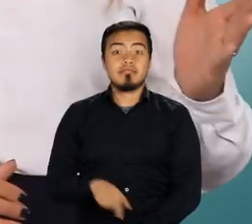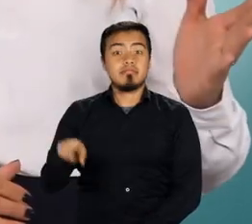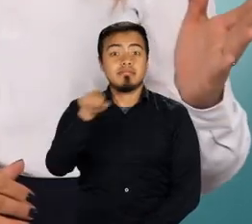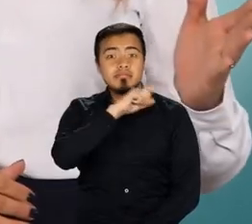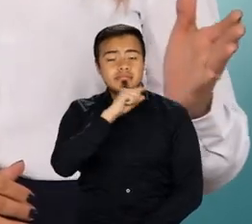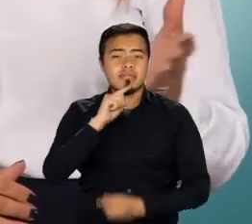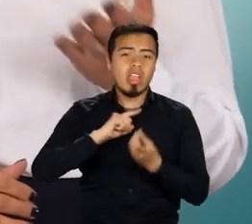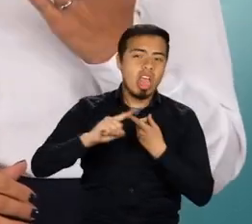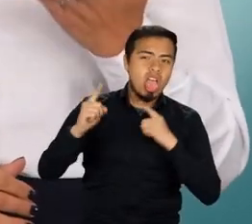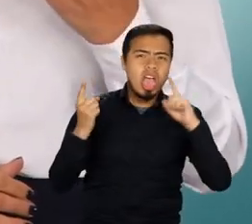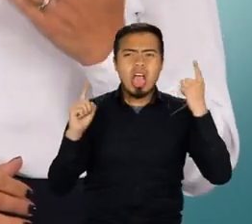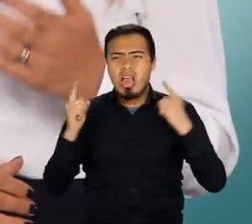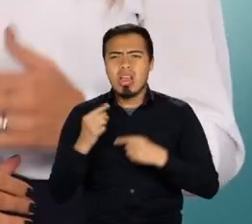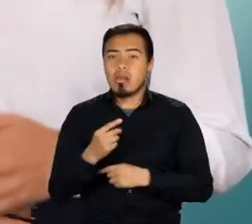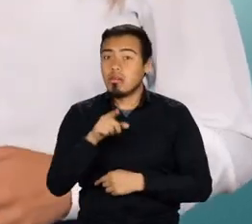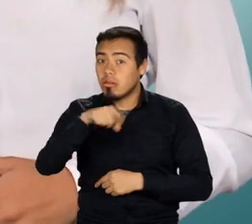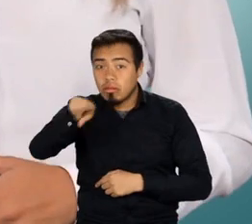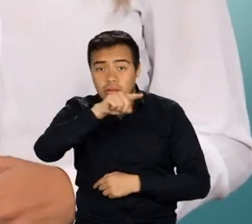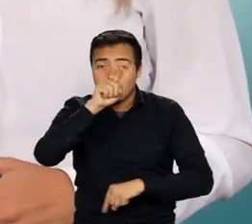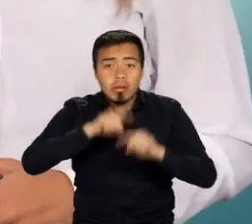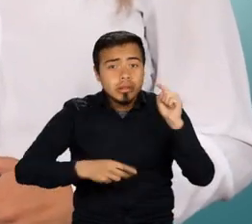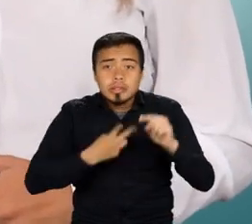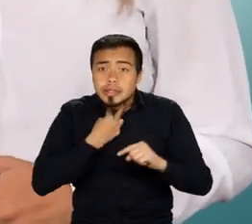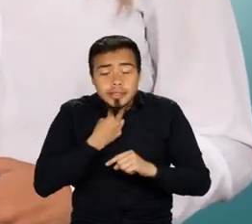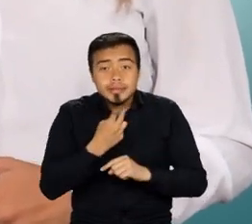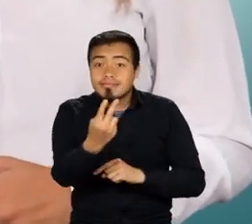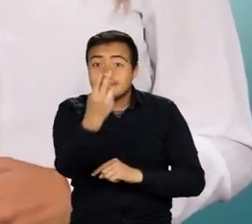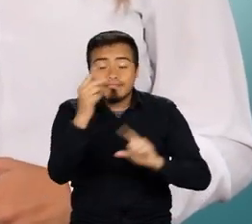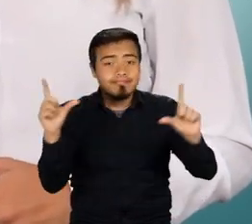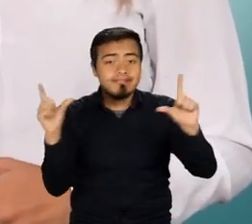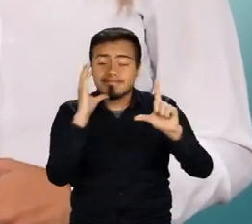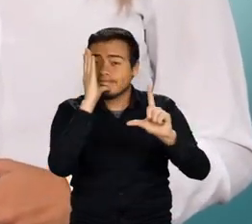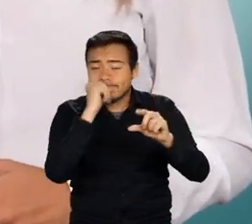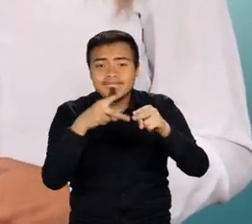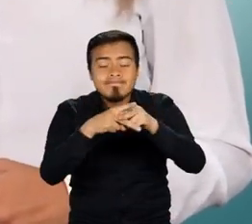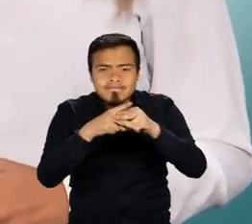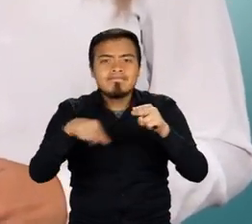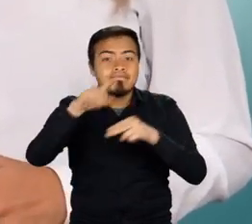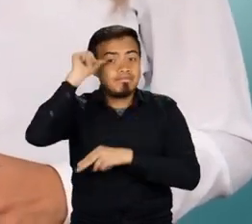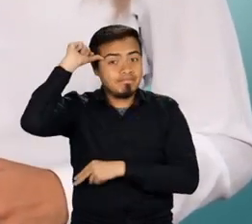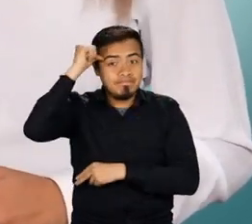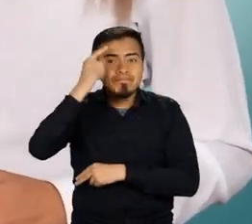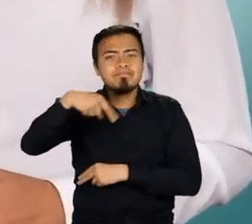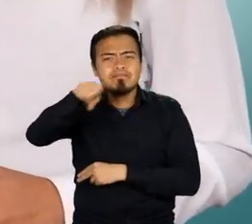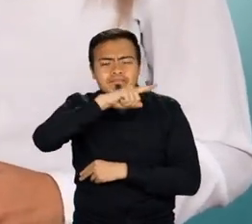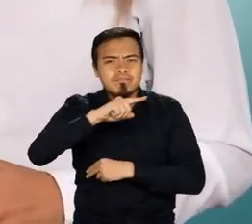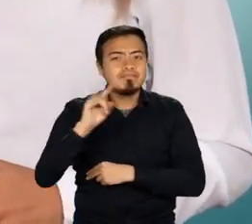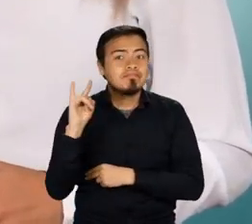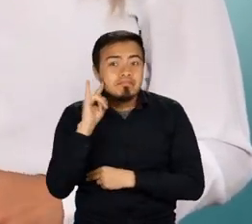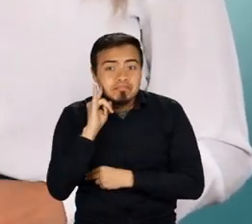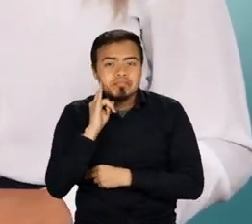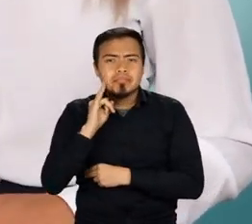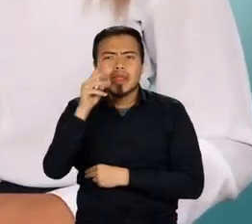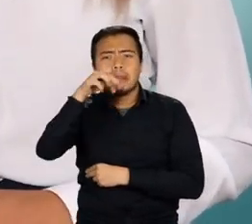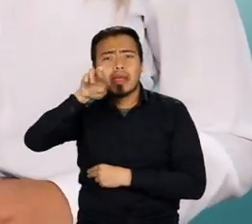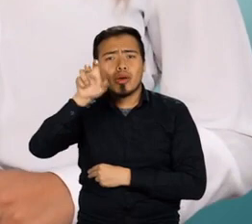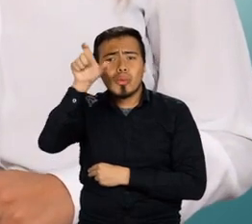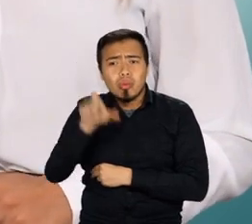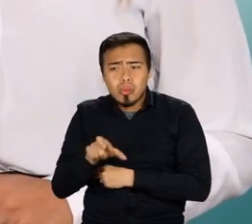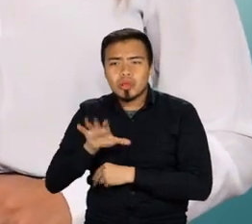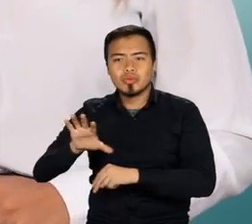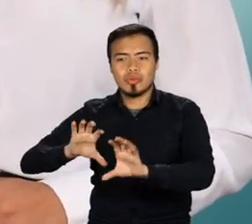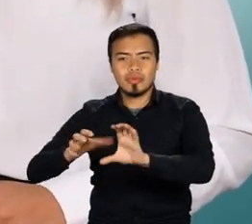No hay excusa. Si no pudieron ver nuestro programa, recuerden que también pueden escucharnos todos los miércoles al mediodía